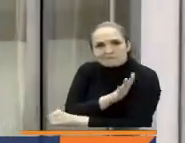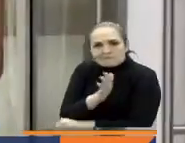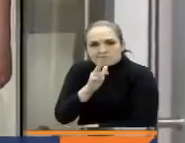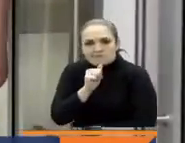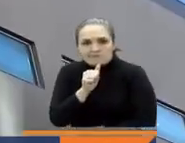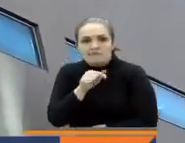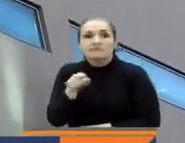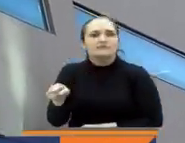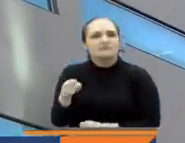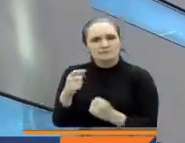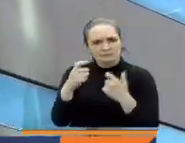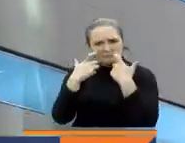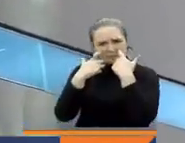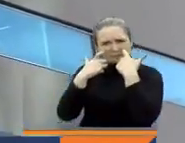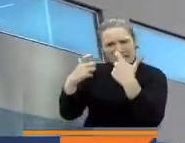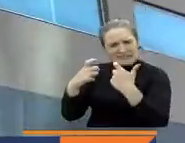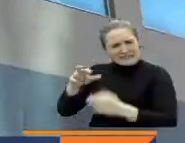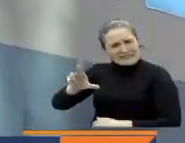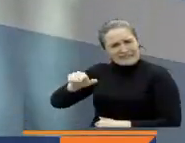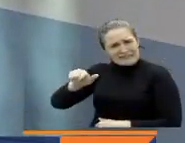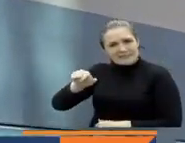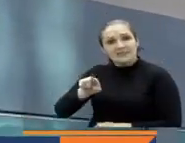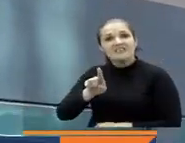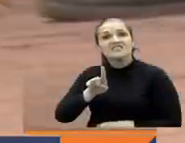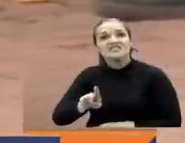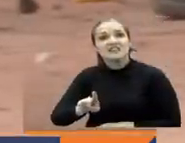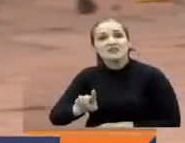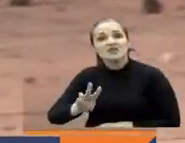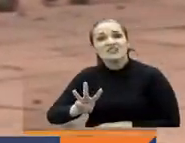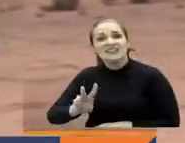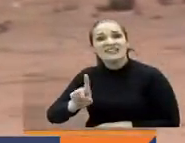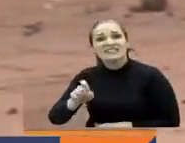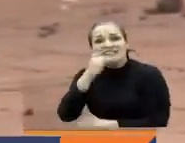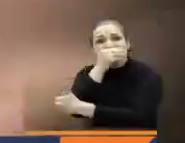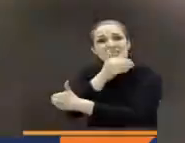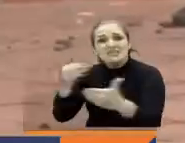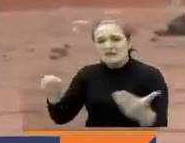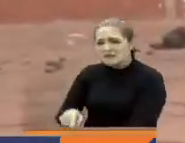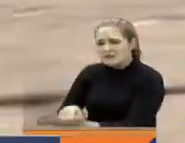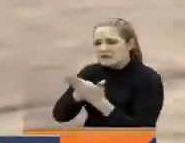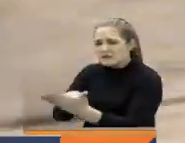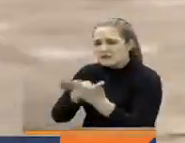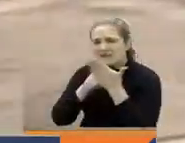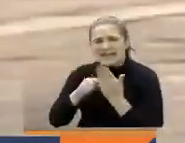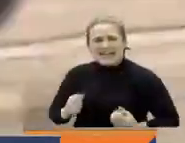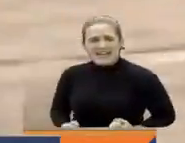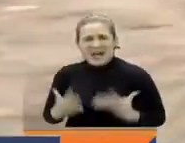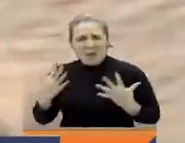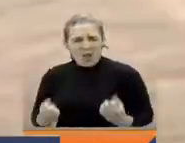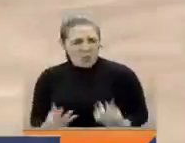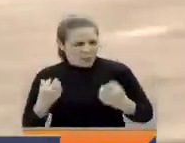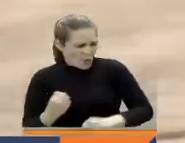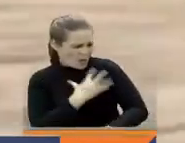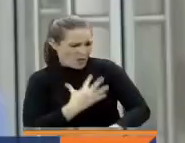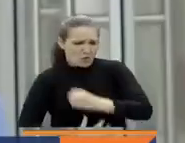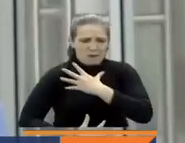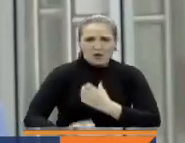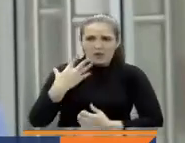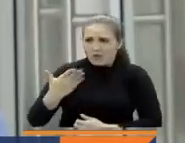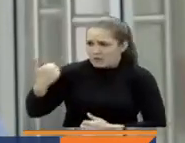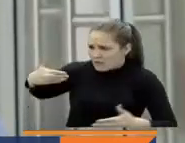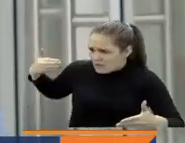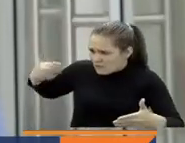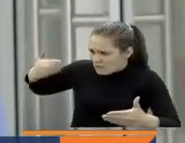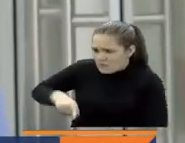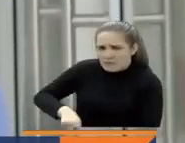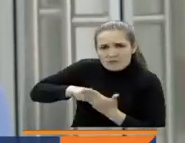una cifra alarmante. 136 niños han sido atendidos por fuertes quemaduras en los últimos meses. Los